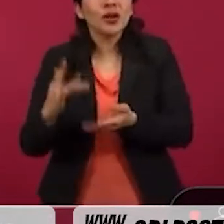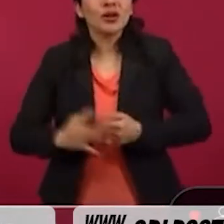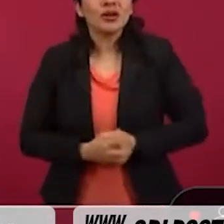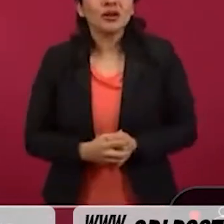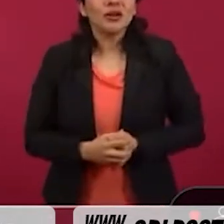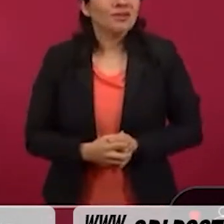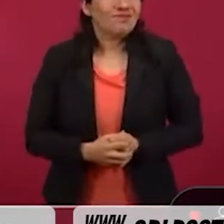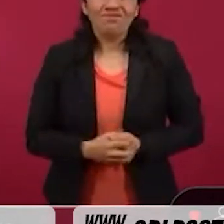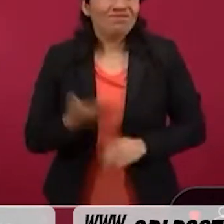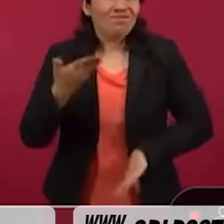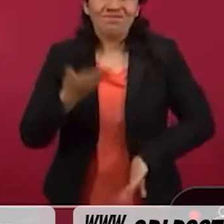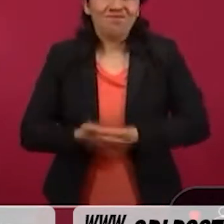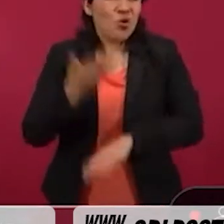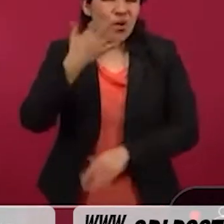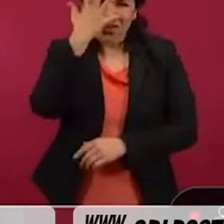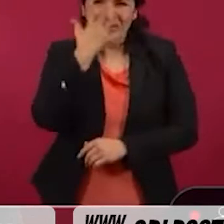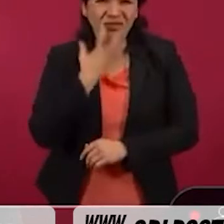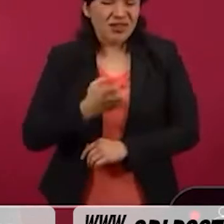Muy triste.